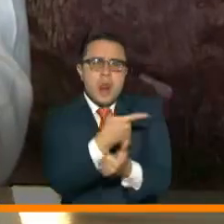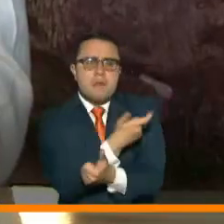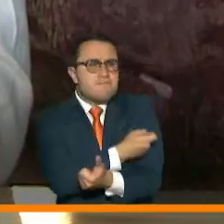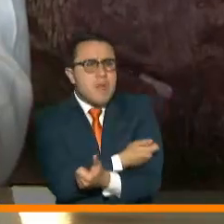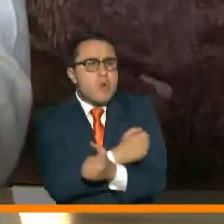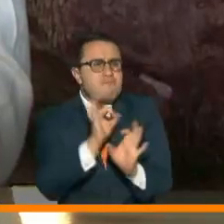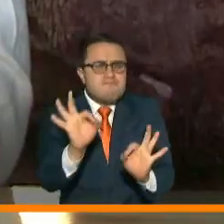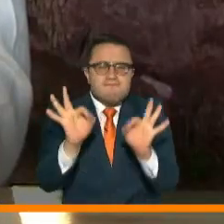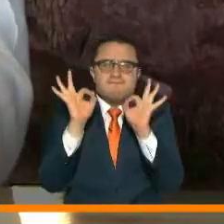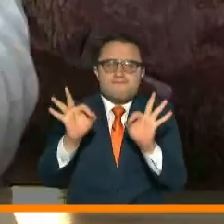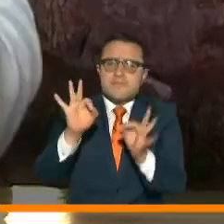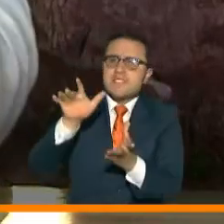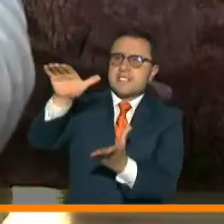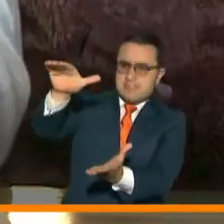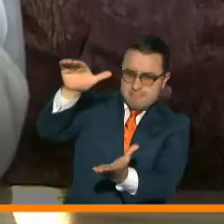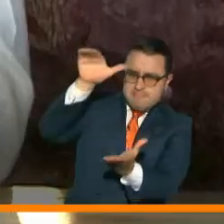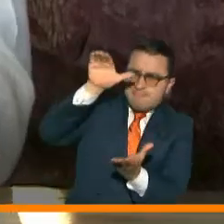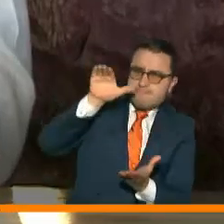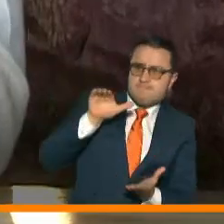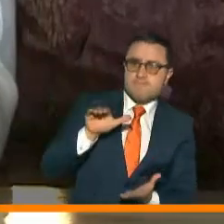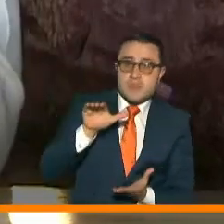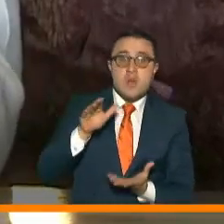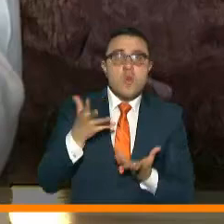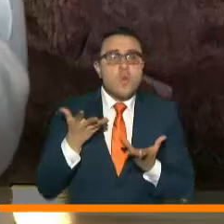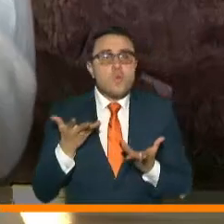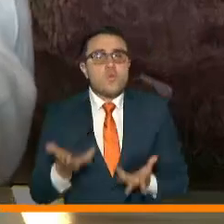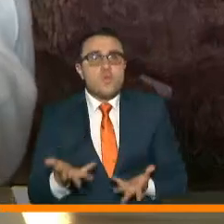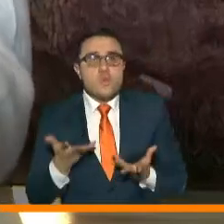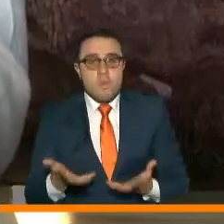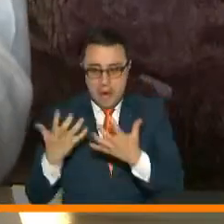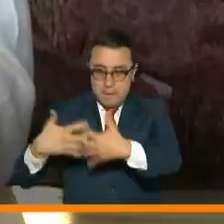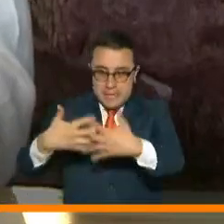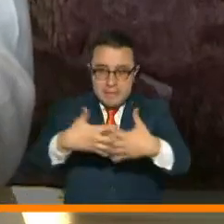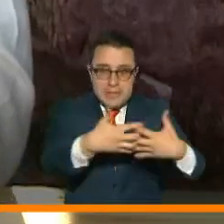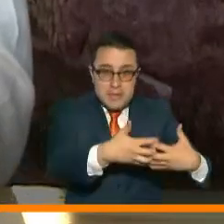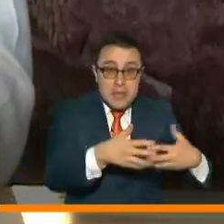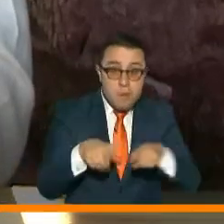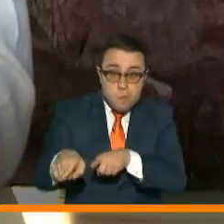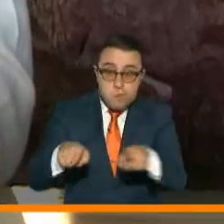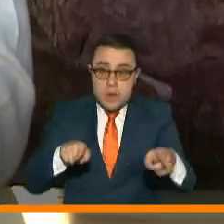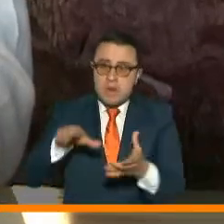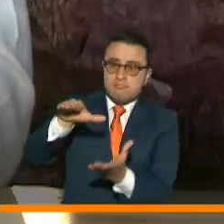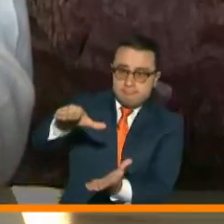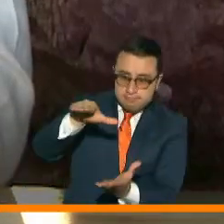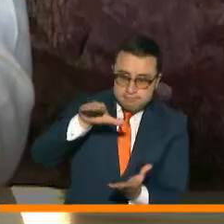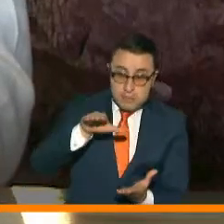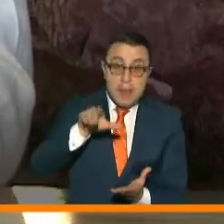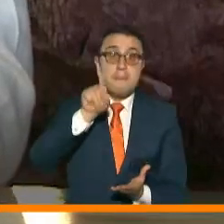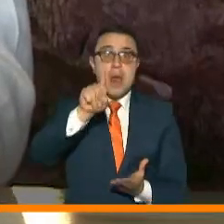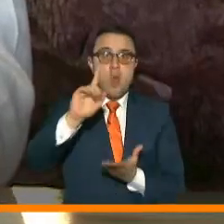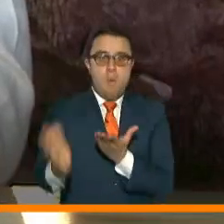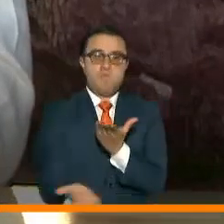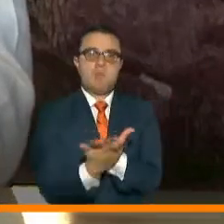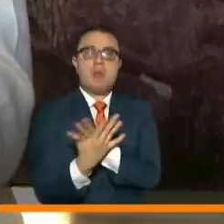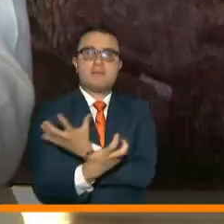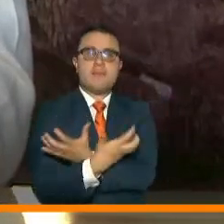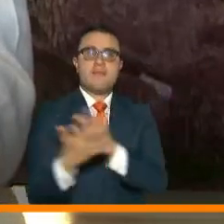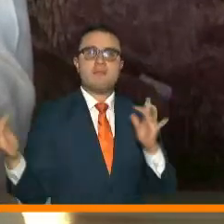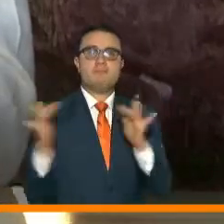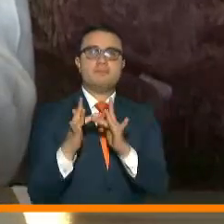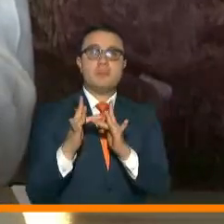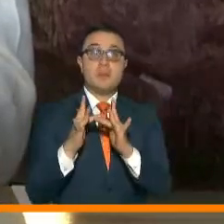que podríamos nosotros adquirir de manera bilateral y obviamente soportado en buena evidencia y buscando su